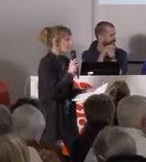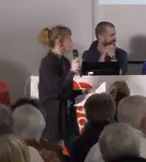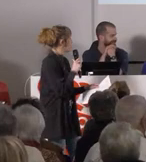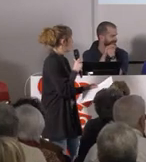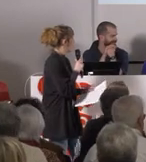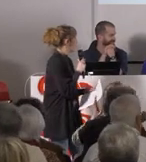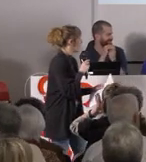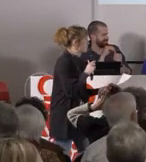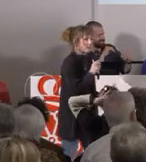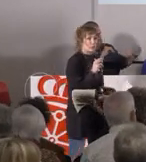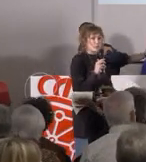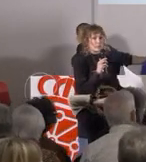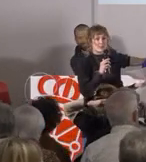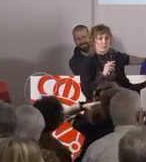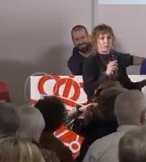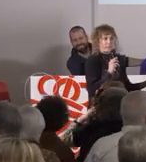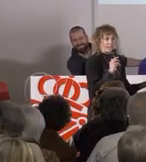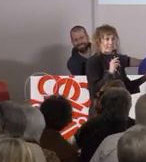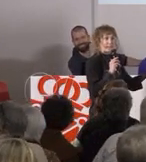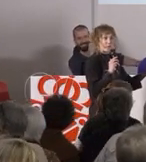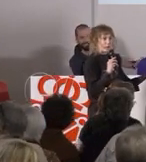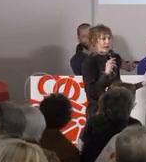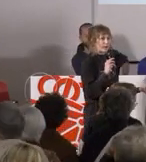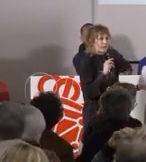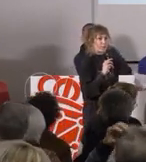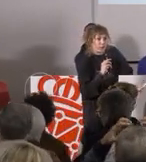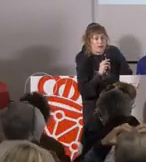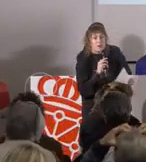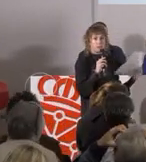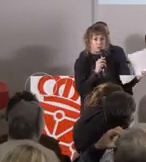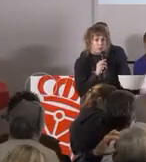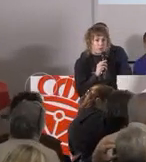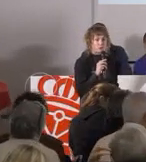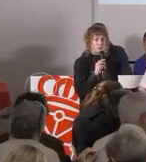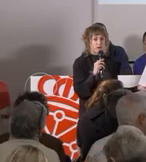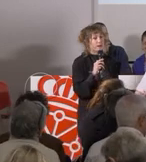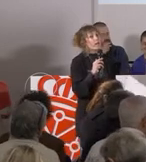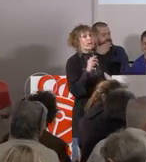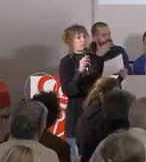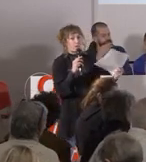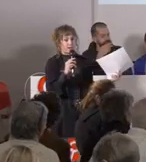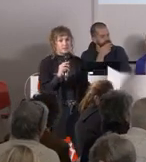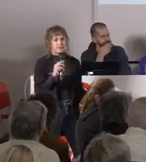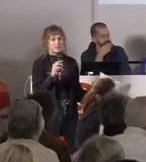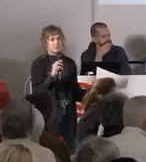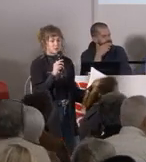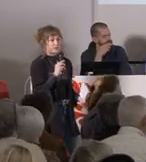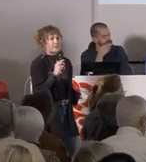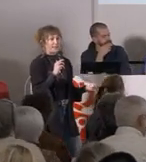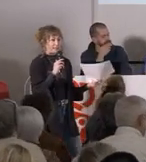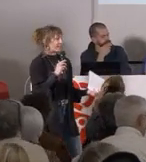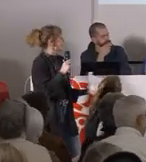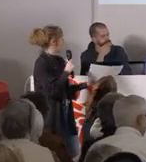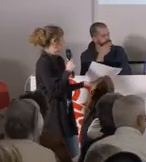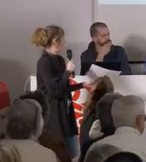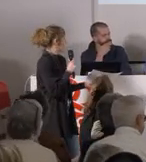Vale, bueno, pues comenzamos. Tenemos una mesa súper interesante ahora, la verdad, porque vamos a poder escuchar experiencias de personas que